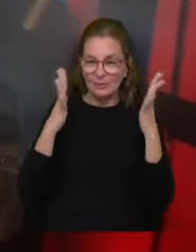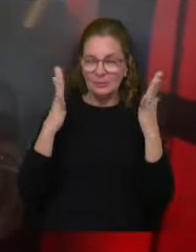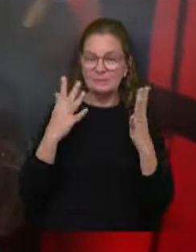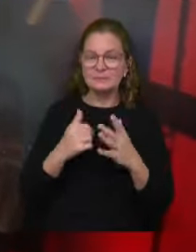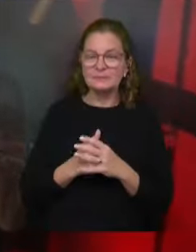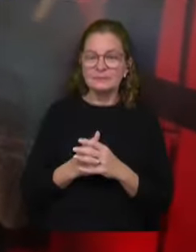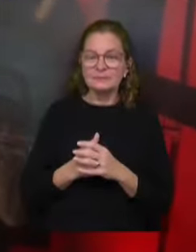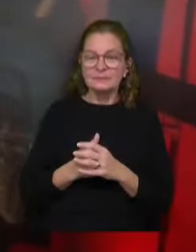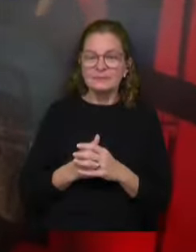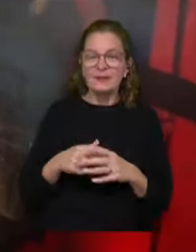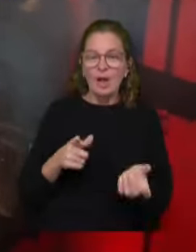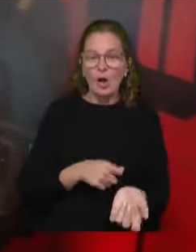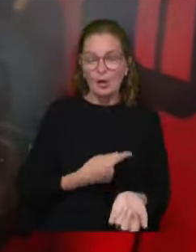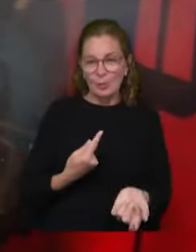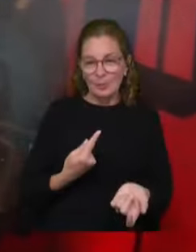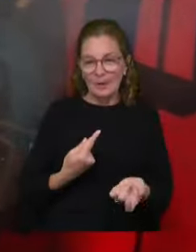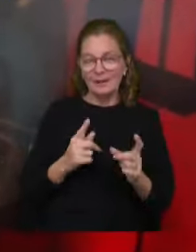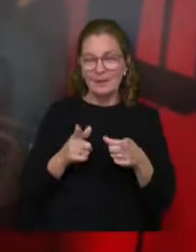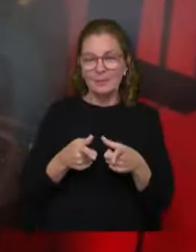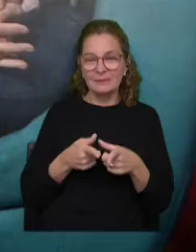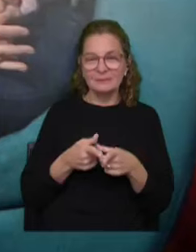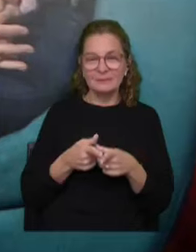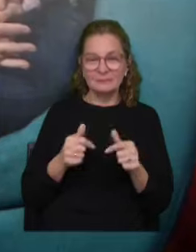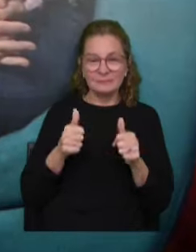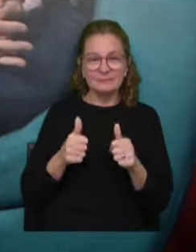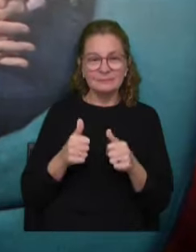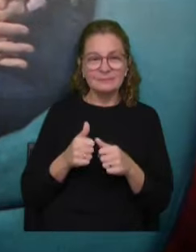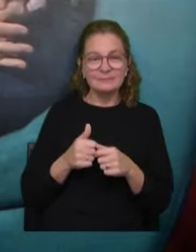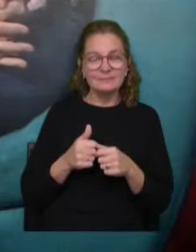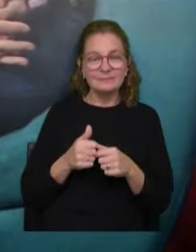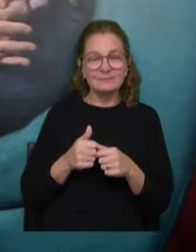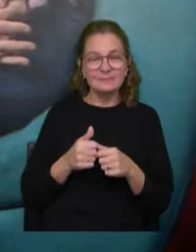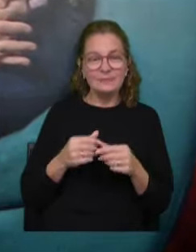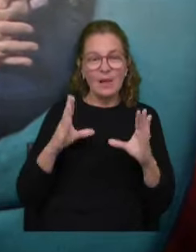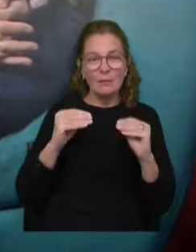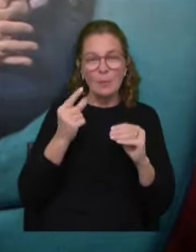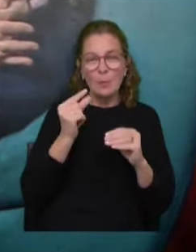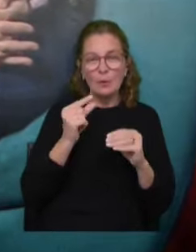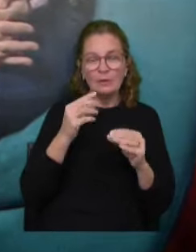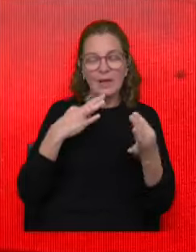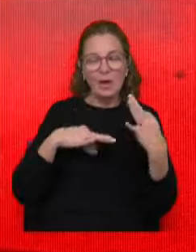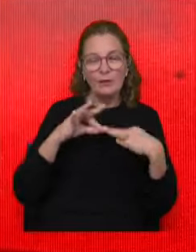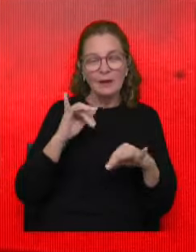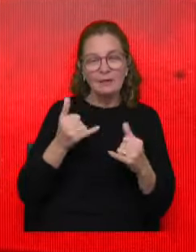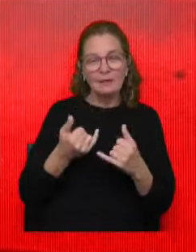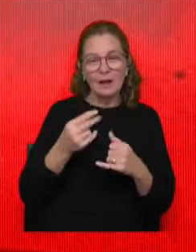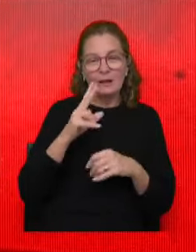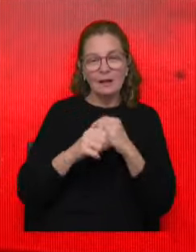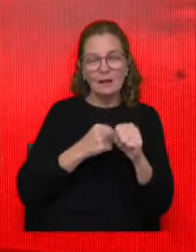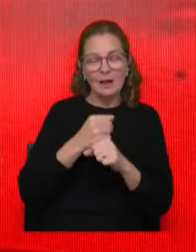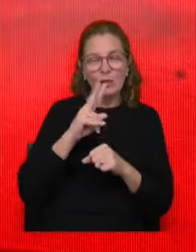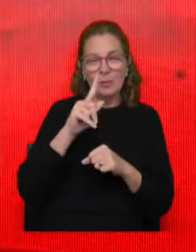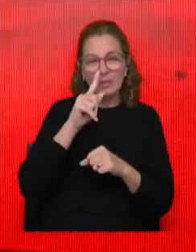son actrices, están acostumbradas, así que bien. Y bueno, hablemos un poco de esta obra que ya estuvo acá en